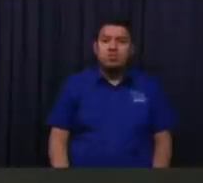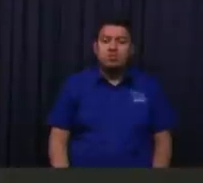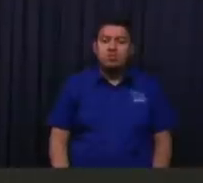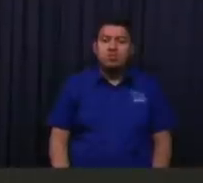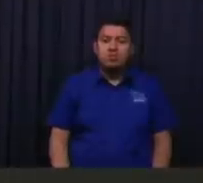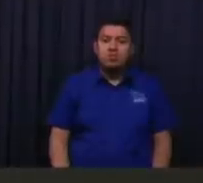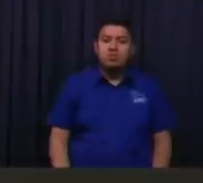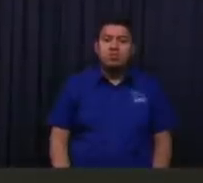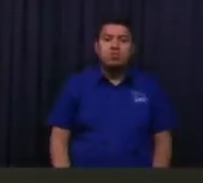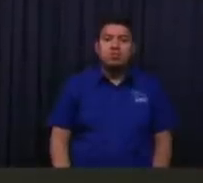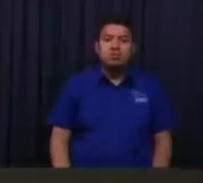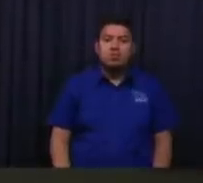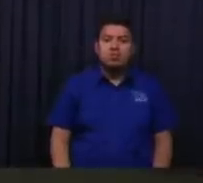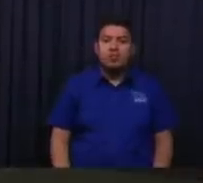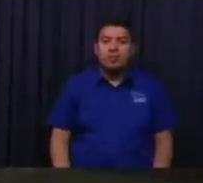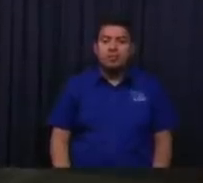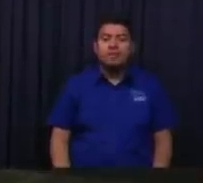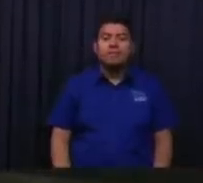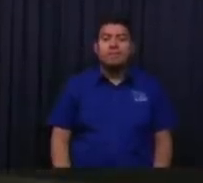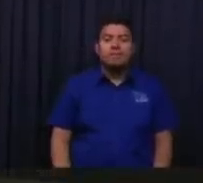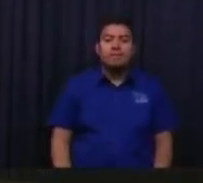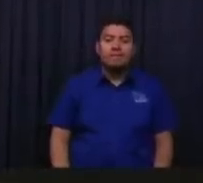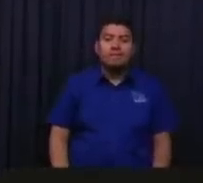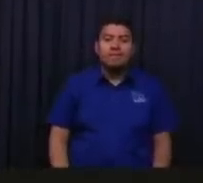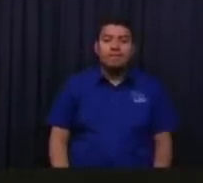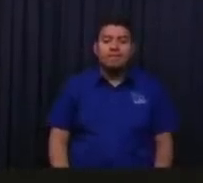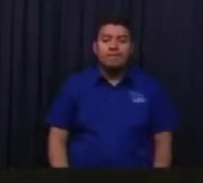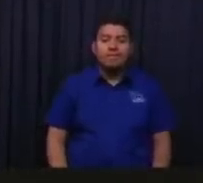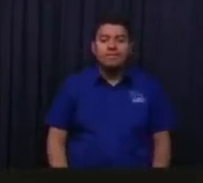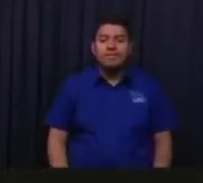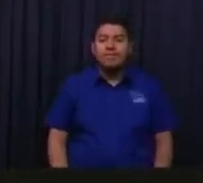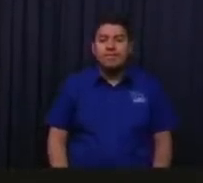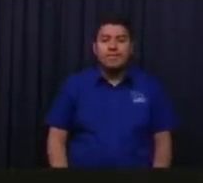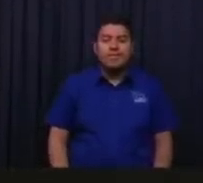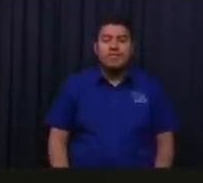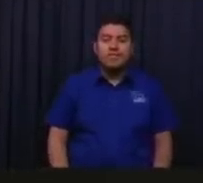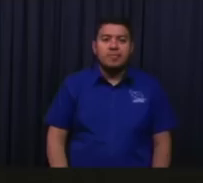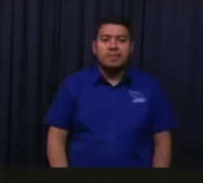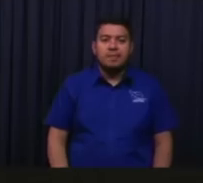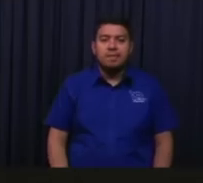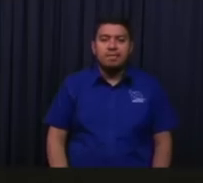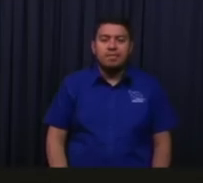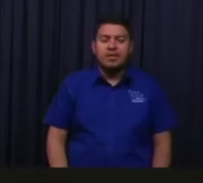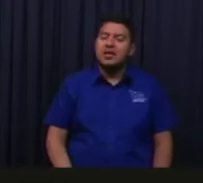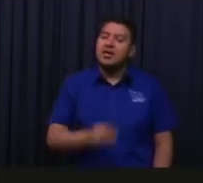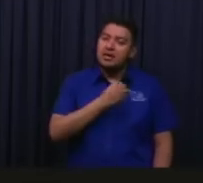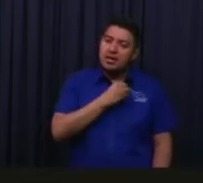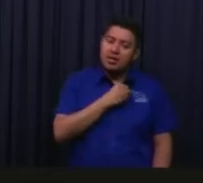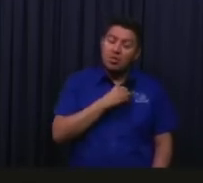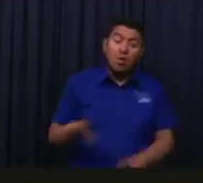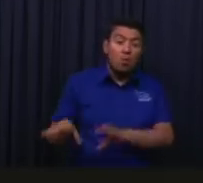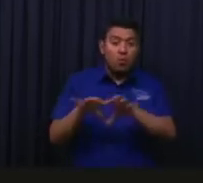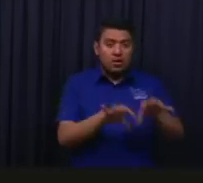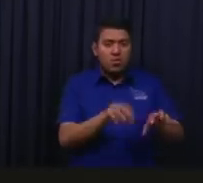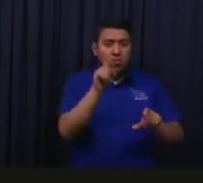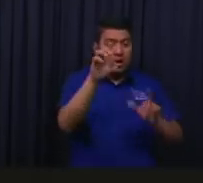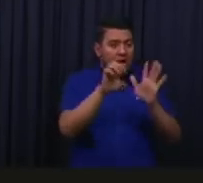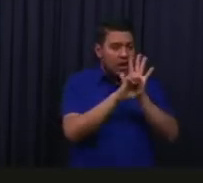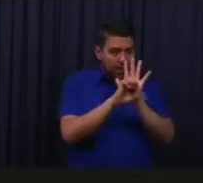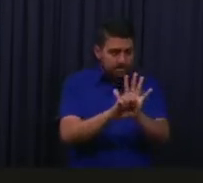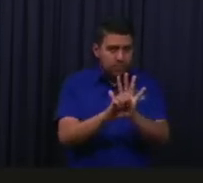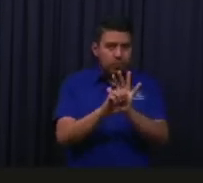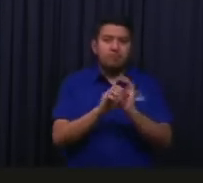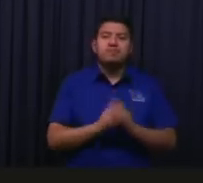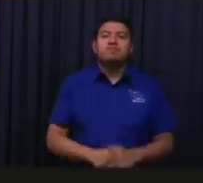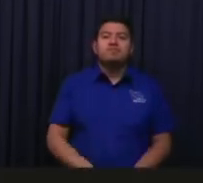Permítame que utilice la carnalidad para poner un ejemplo. ¿Cuántos vieron una